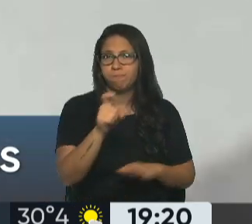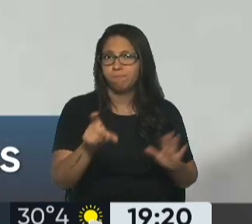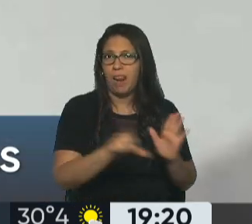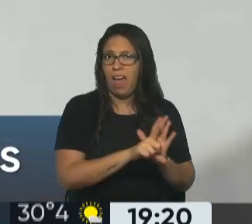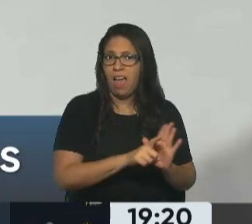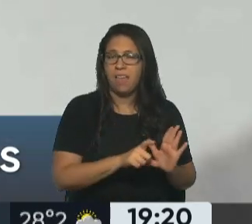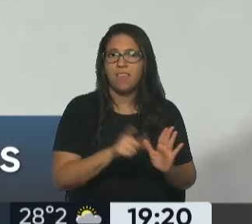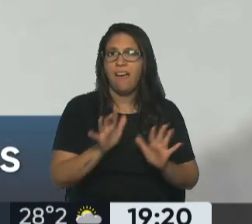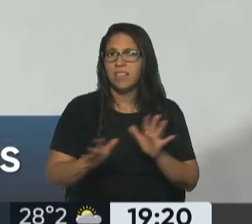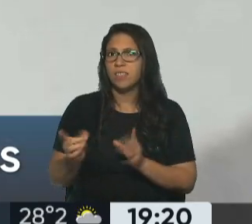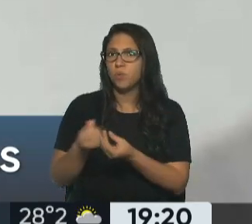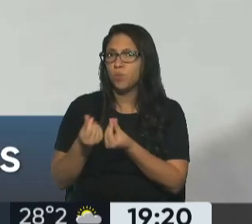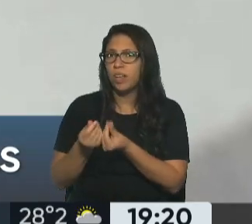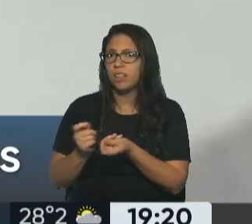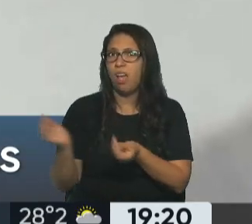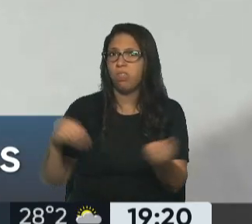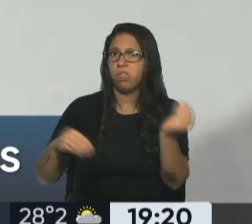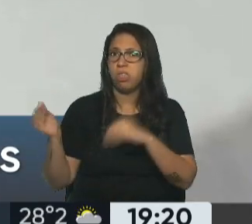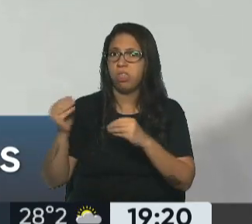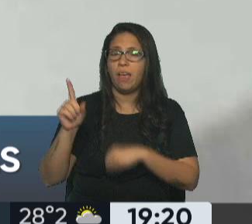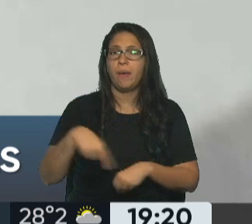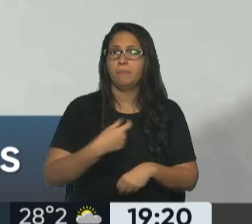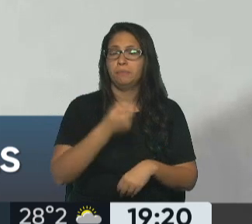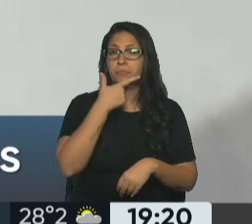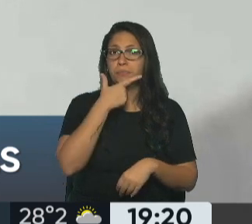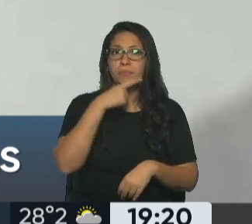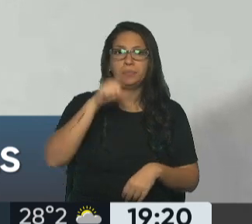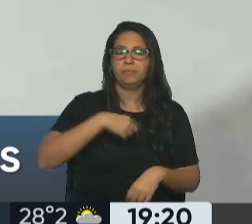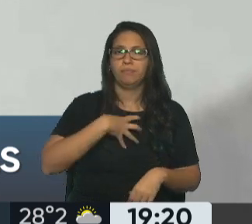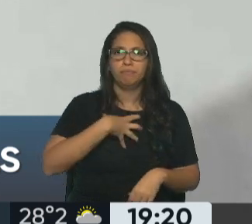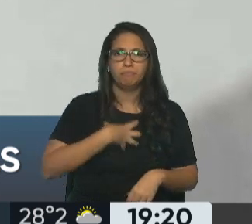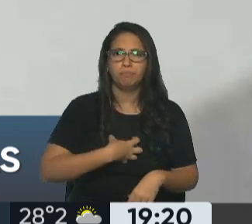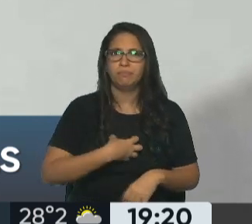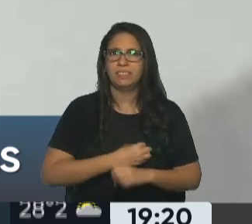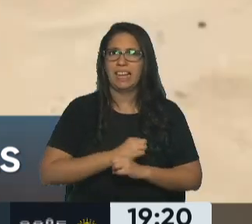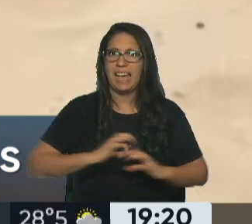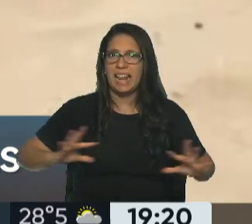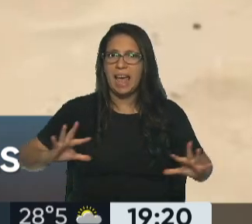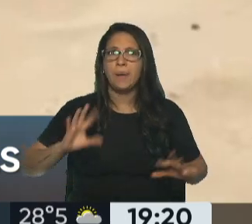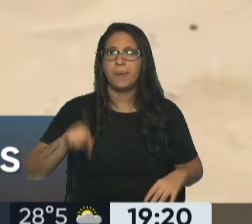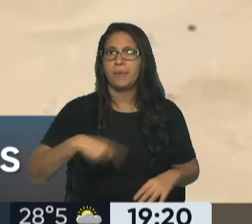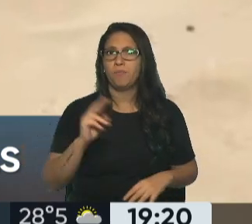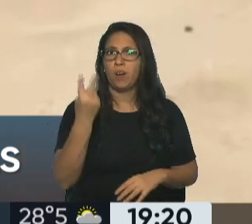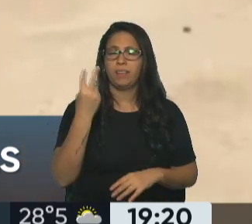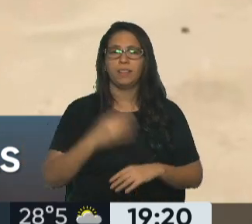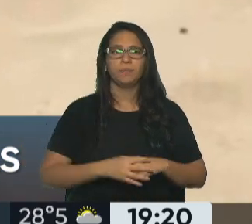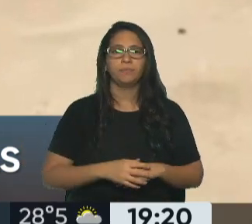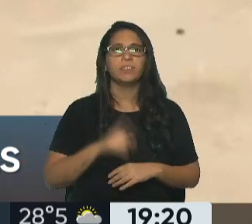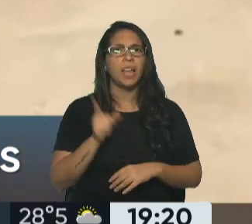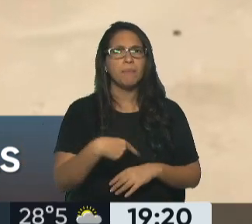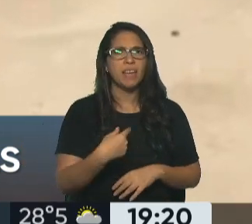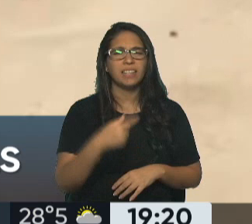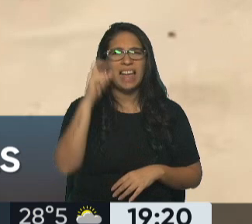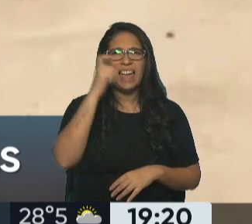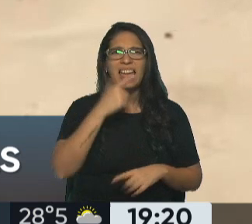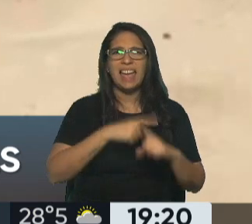está adulterada, entonces termina con un cuadro grave y en algunos casos produciendo la muerte de las personas. ¿Genera también dependencia el